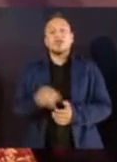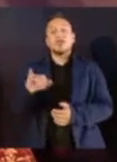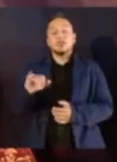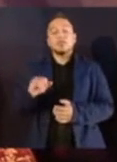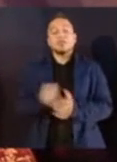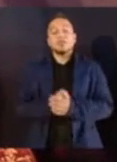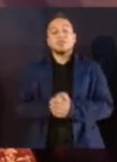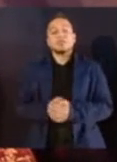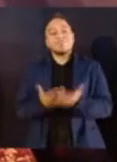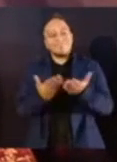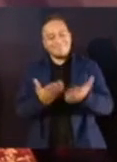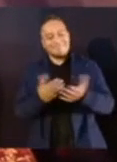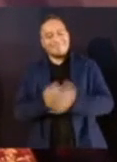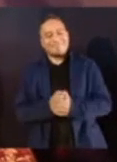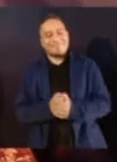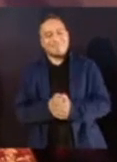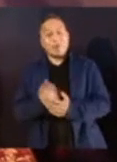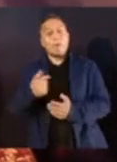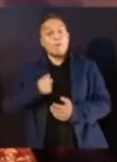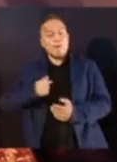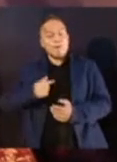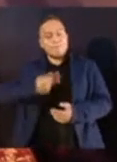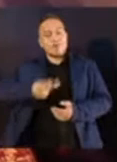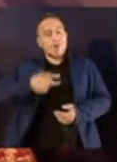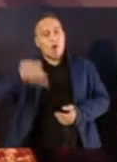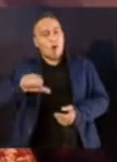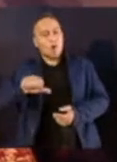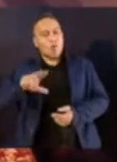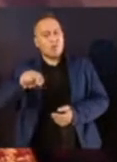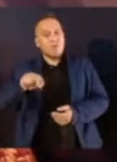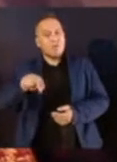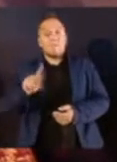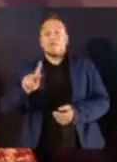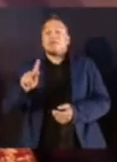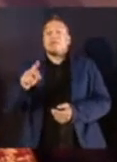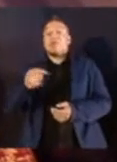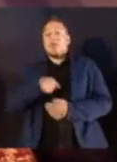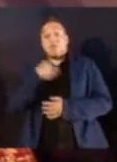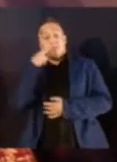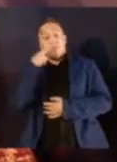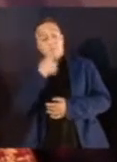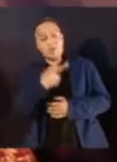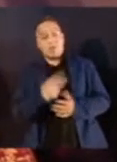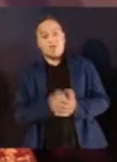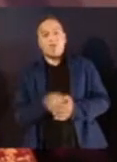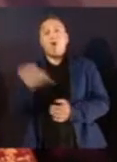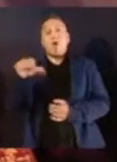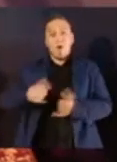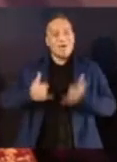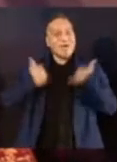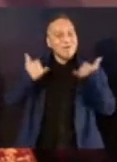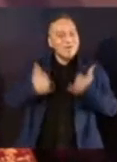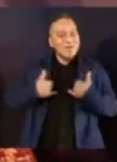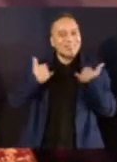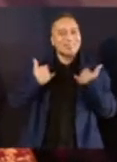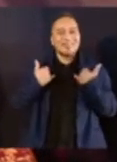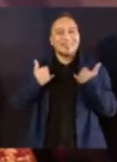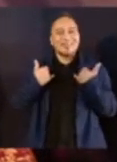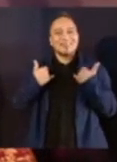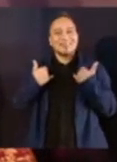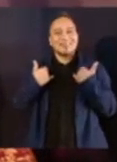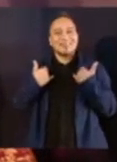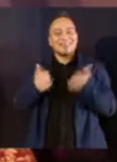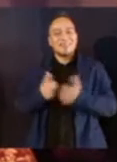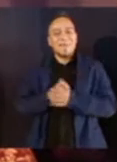Vasconcelos, no pensaba yo intervenir, pero ahora que veo aquí a jóvenes que se están